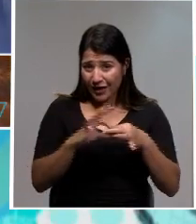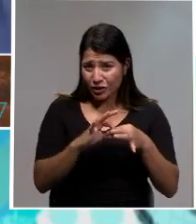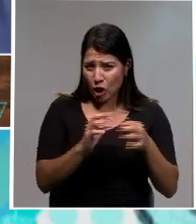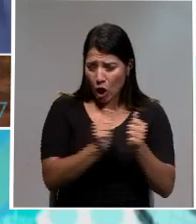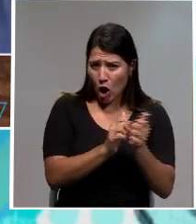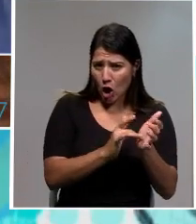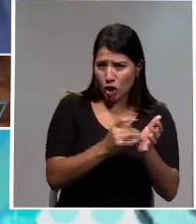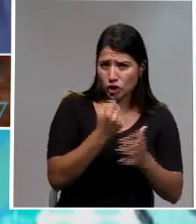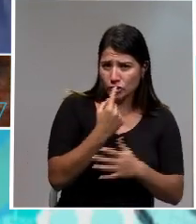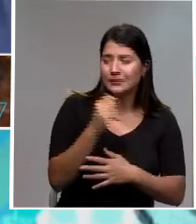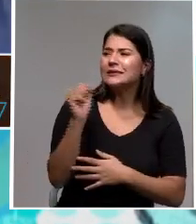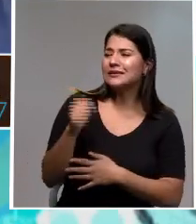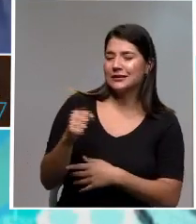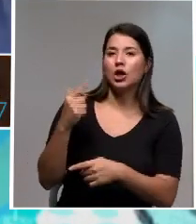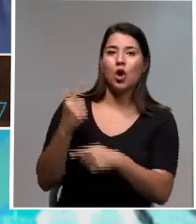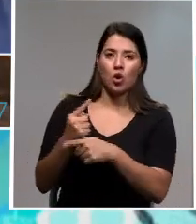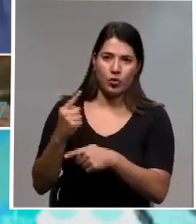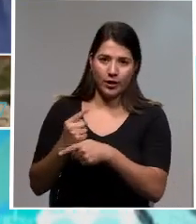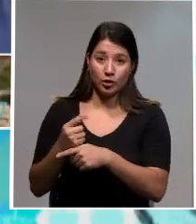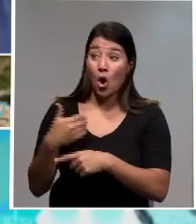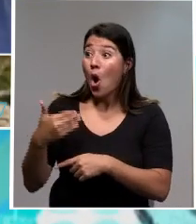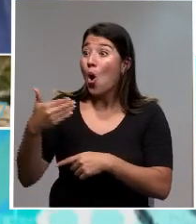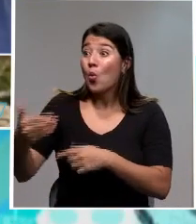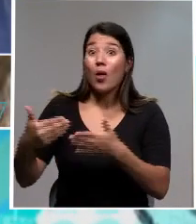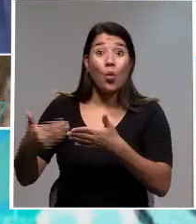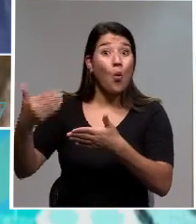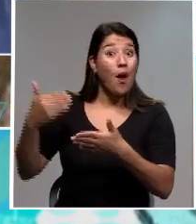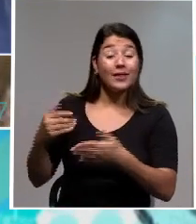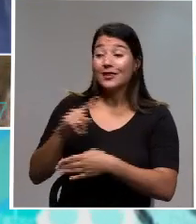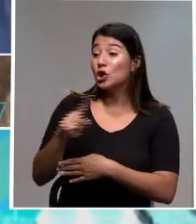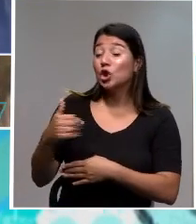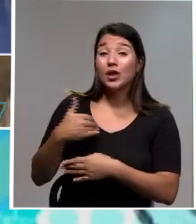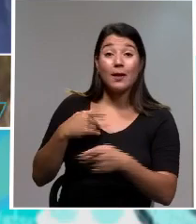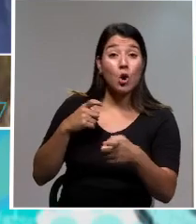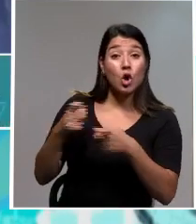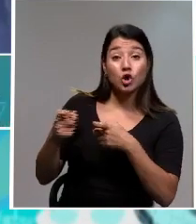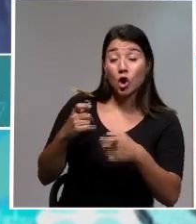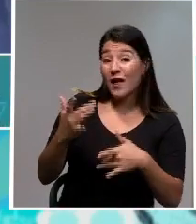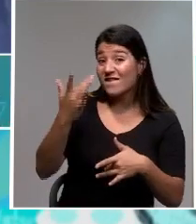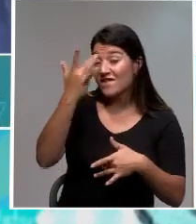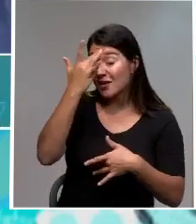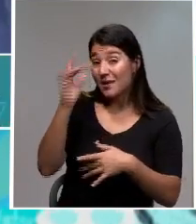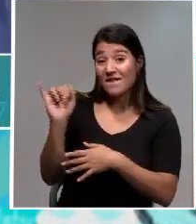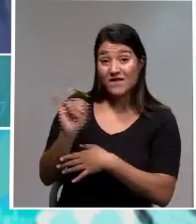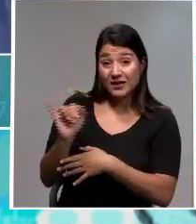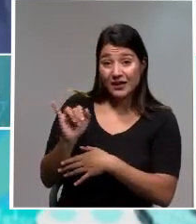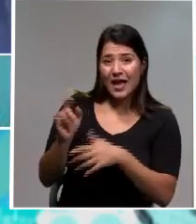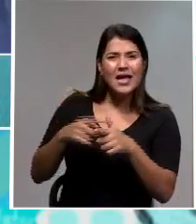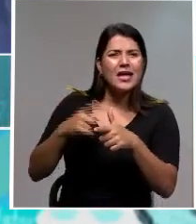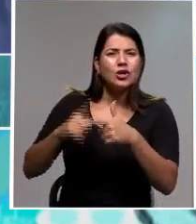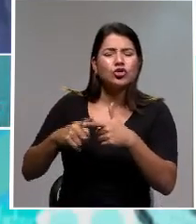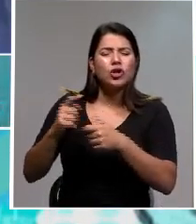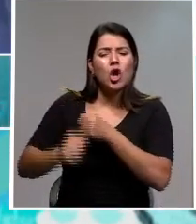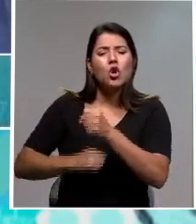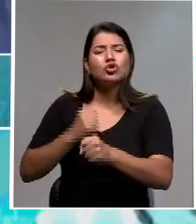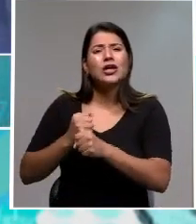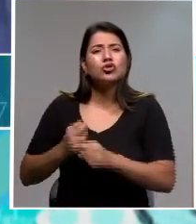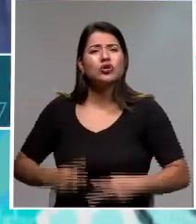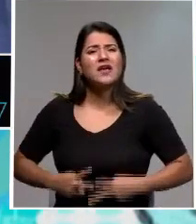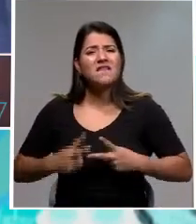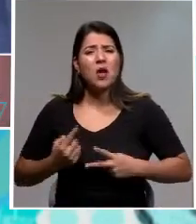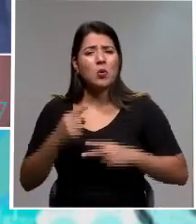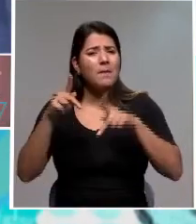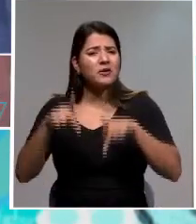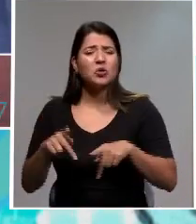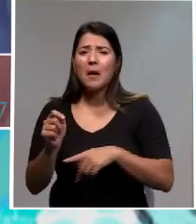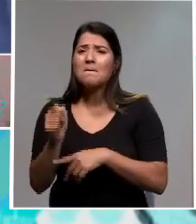Cuando no se tenía control de las enfermedades infecciosas, la expectativa de vida era muy baja. En muchos países